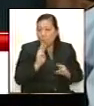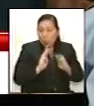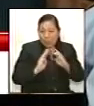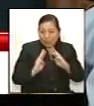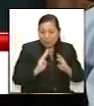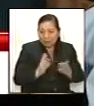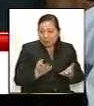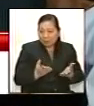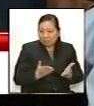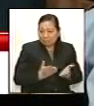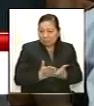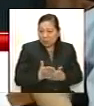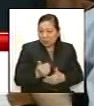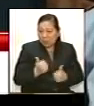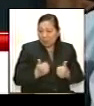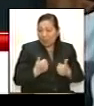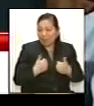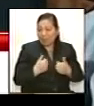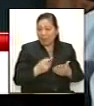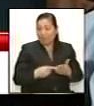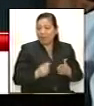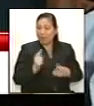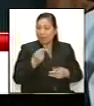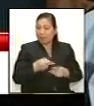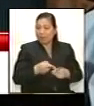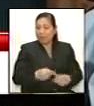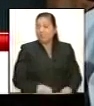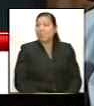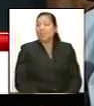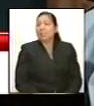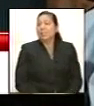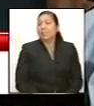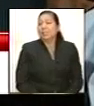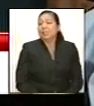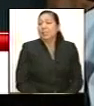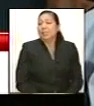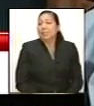todos los medios en los cuales virtuales que son acosados.